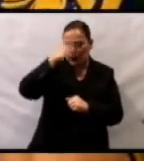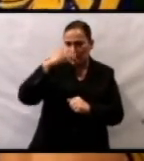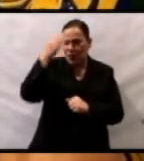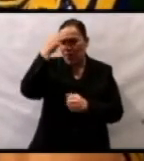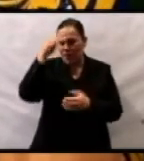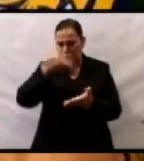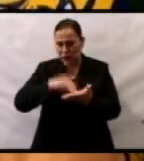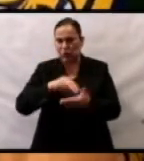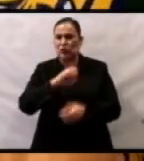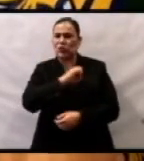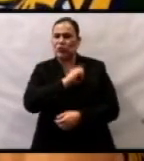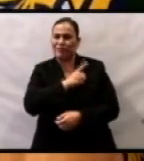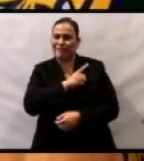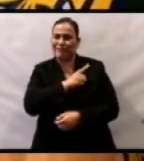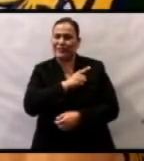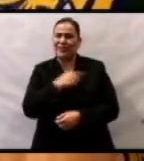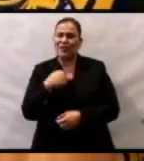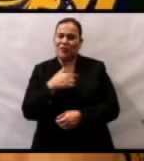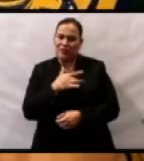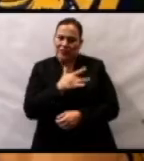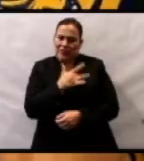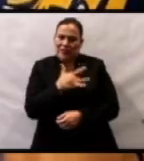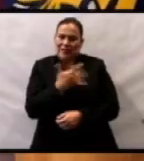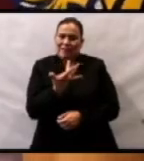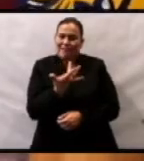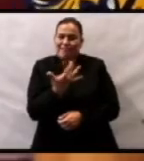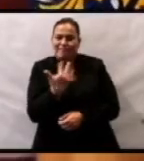Se corta la voz de saberlo, pero